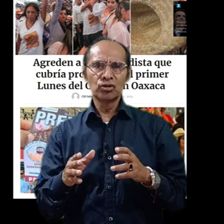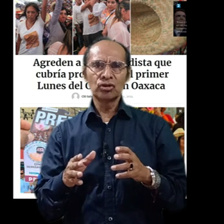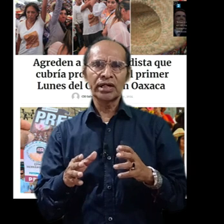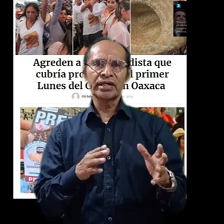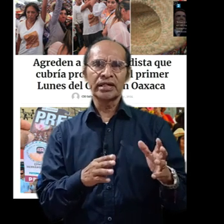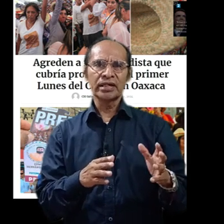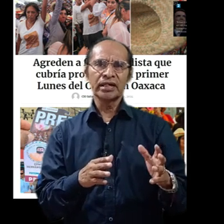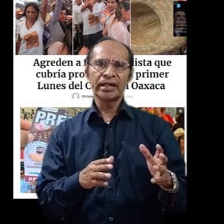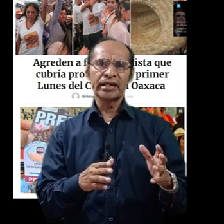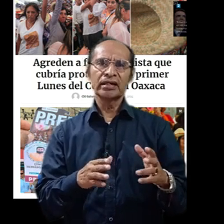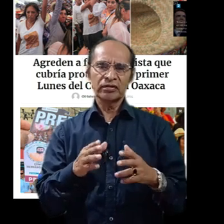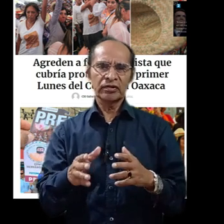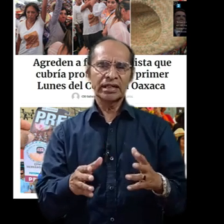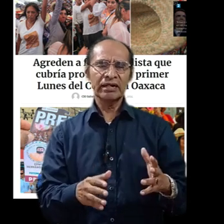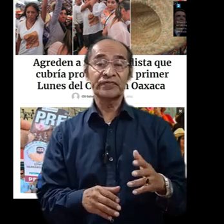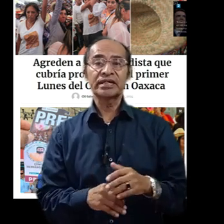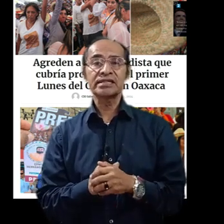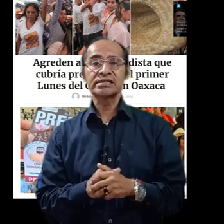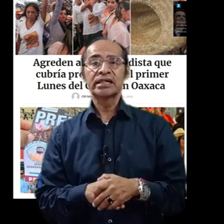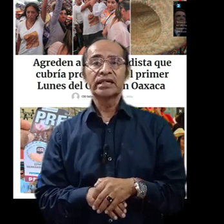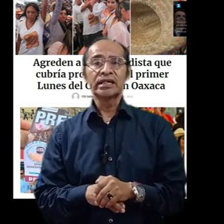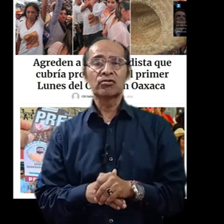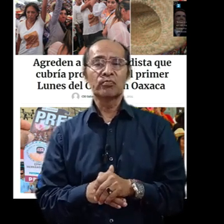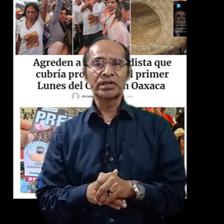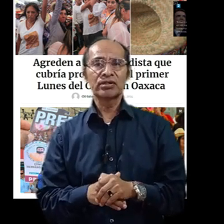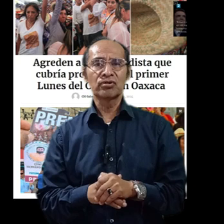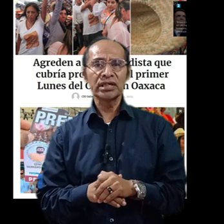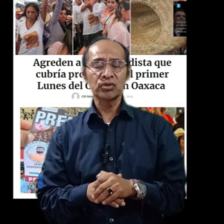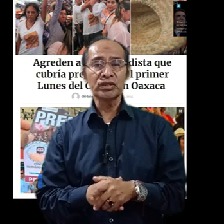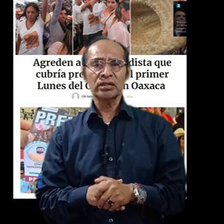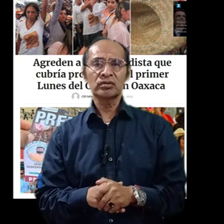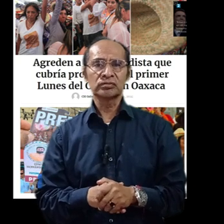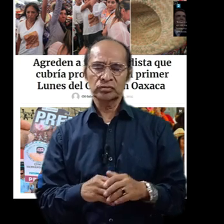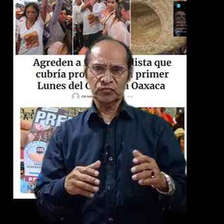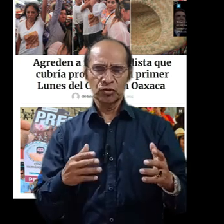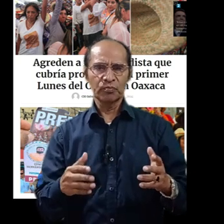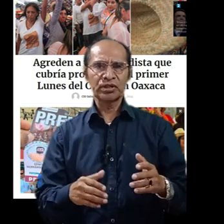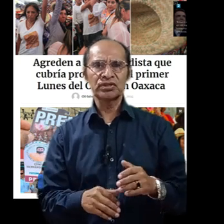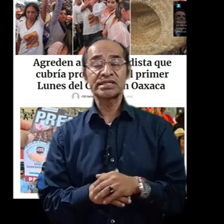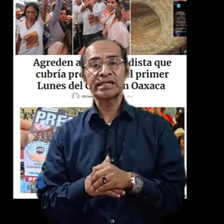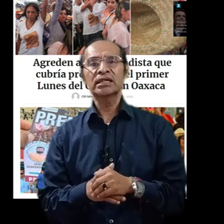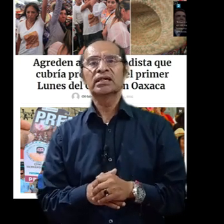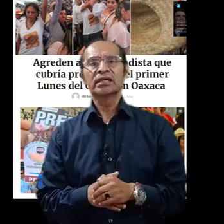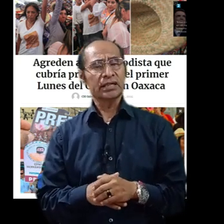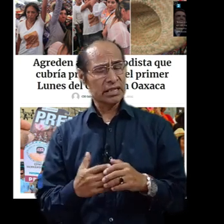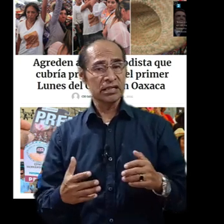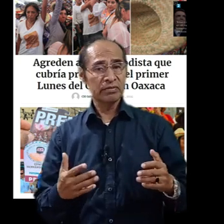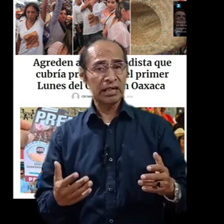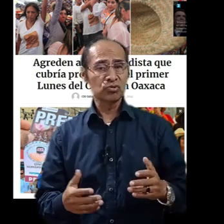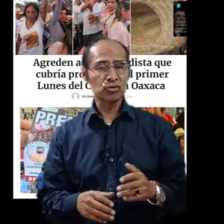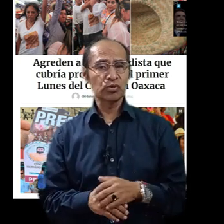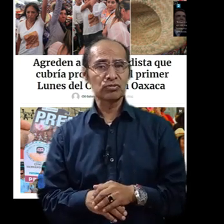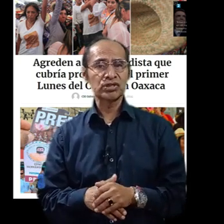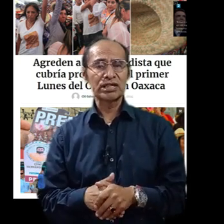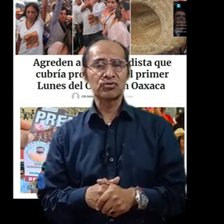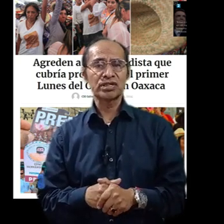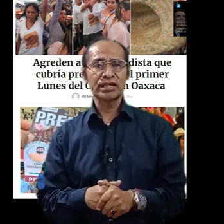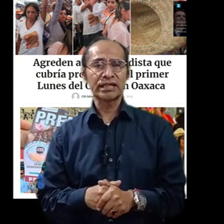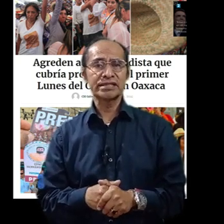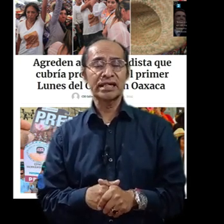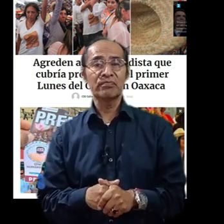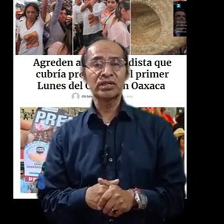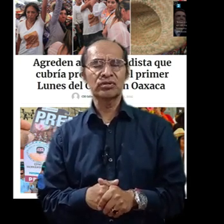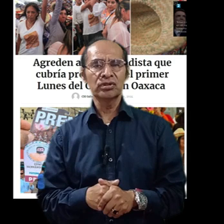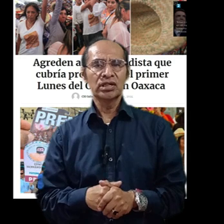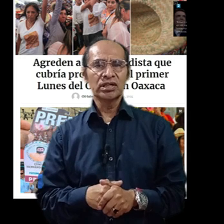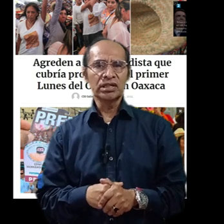tomó eh gráficas el compañero Edwin periodista que ya lleva unos buenos años